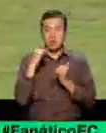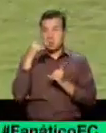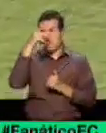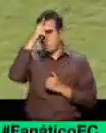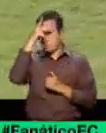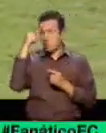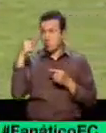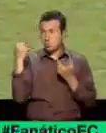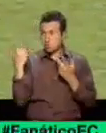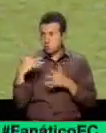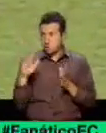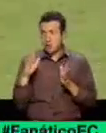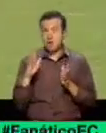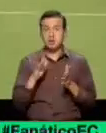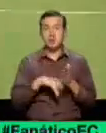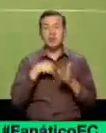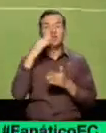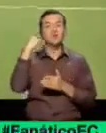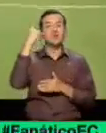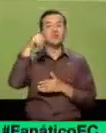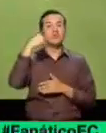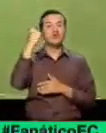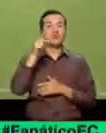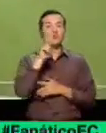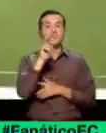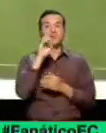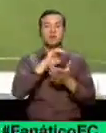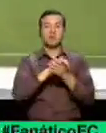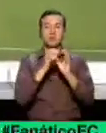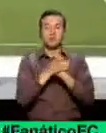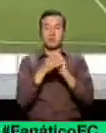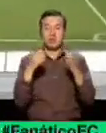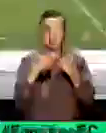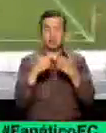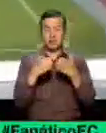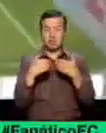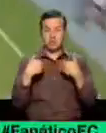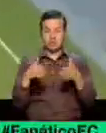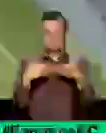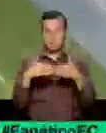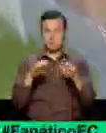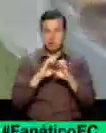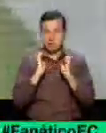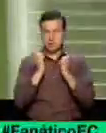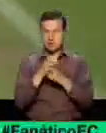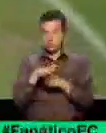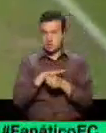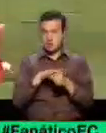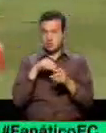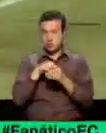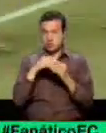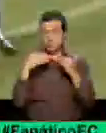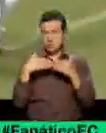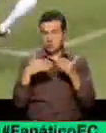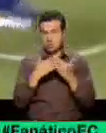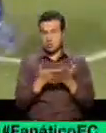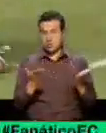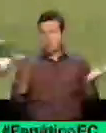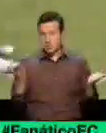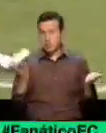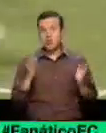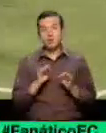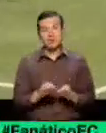el conjunto ecuatoriano se enfrentará el próximo 20 de noviembre a la selección de Panamá en el estadio Rommel Fernández. Estos partidos